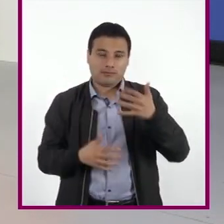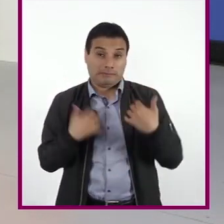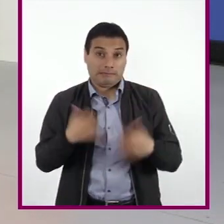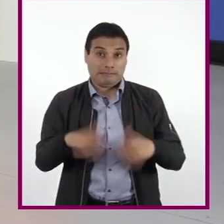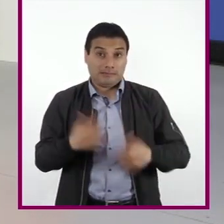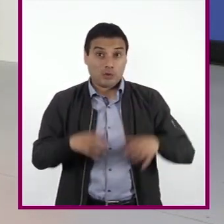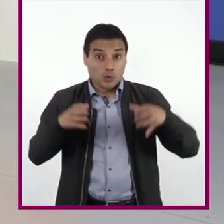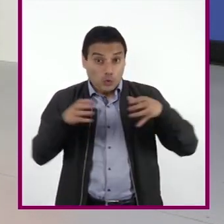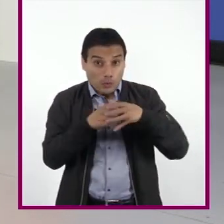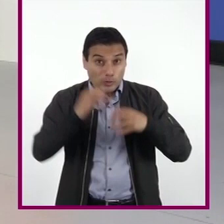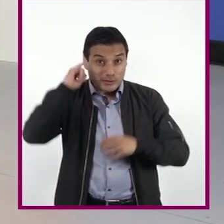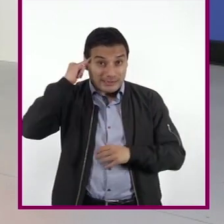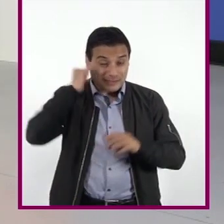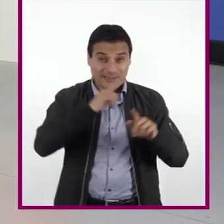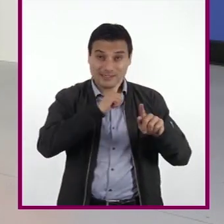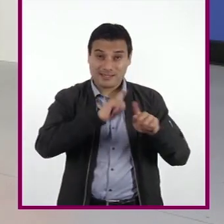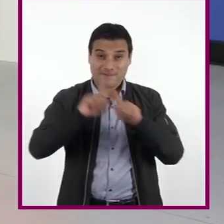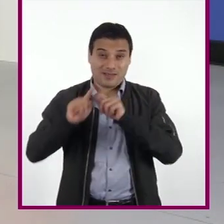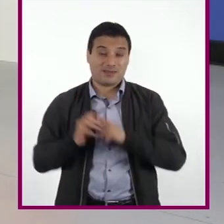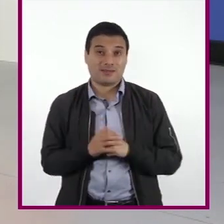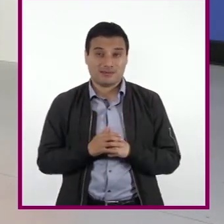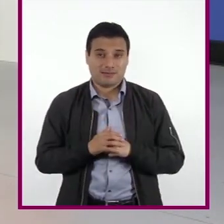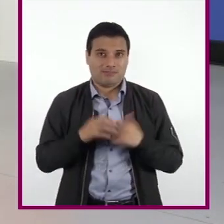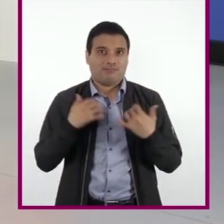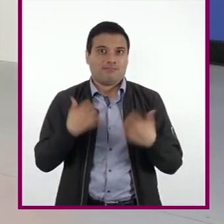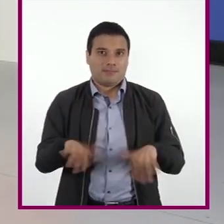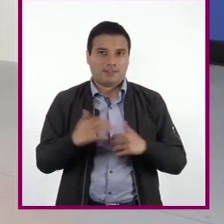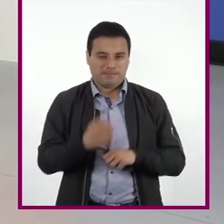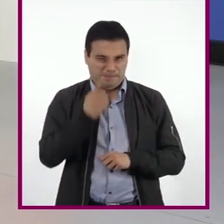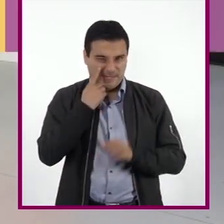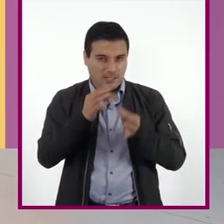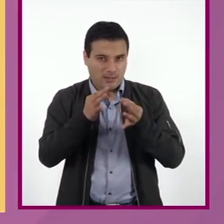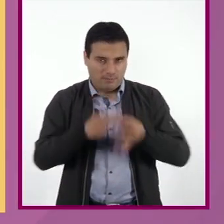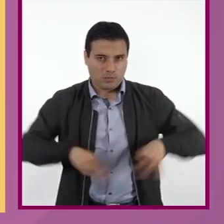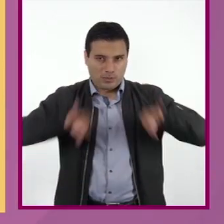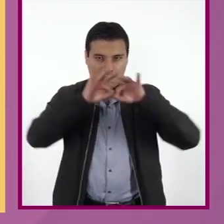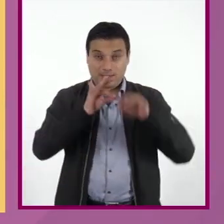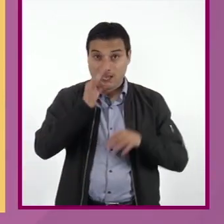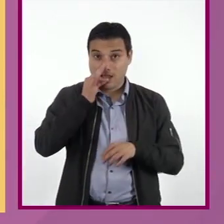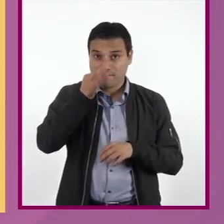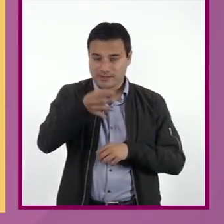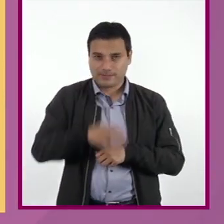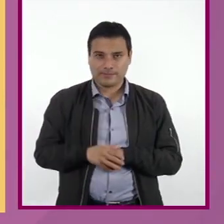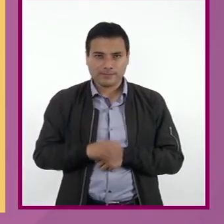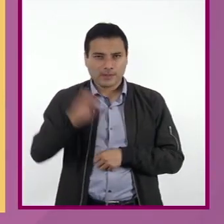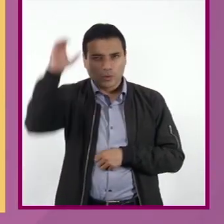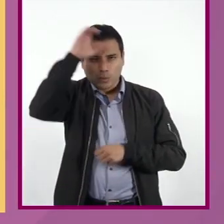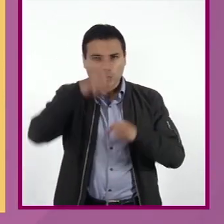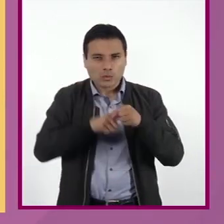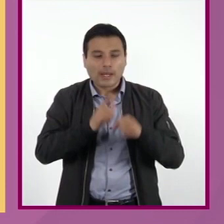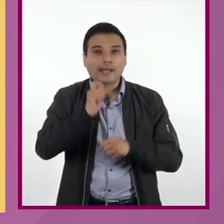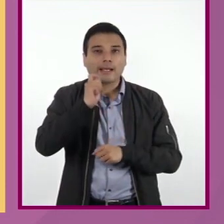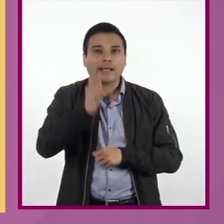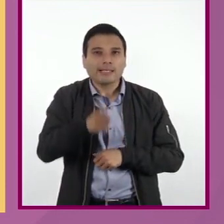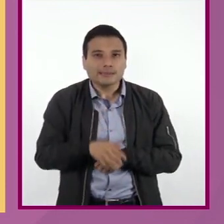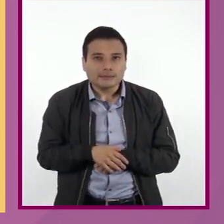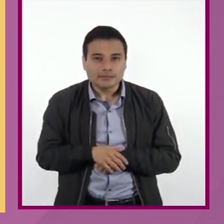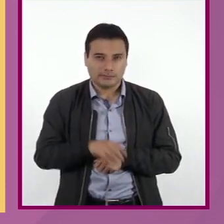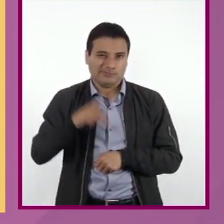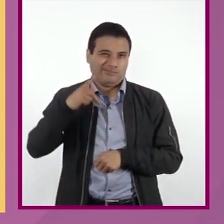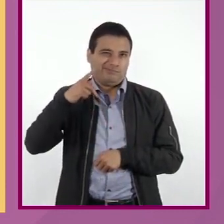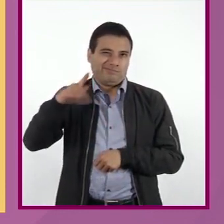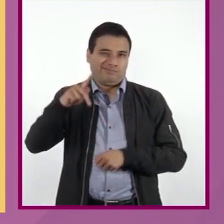étnicos. Para empezar, sería muy importante definir que la cultura es un conjunto de formas,